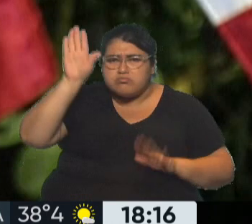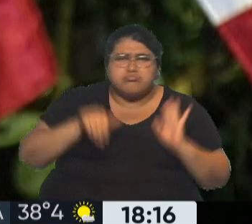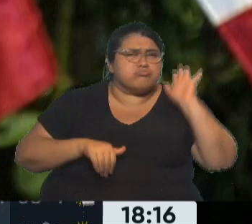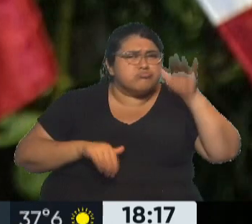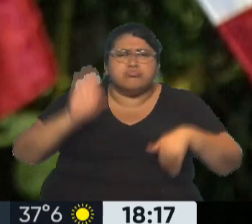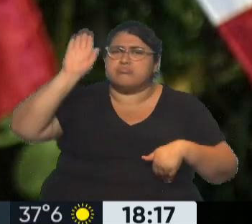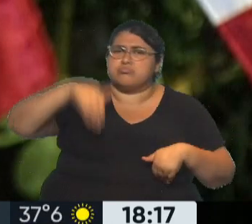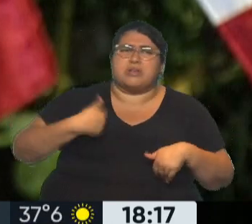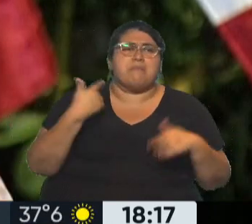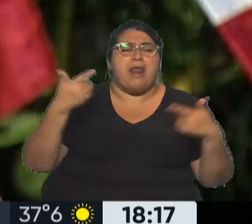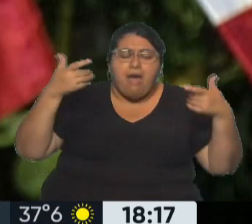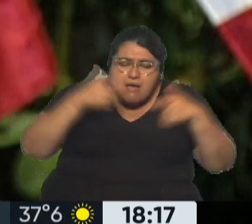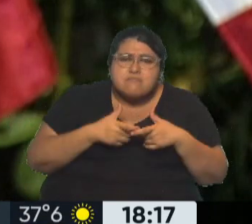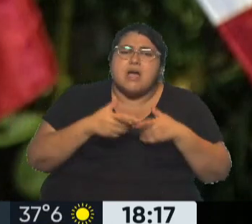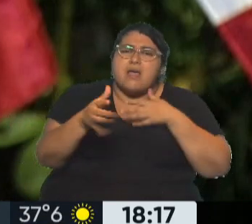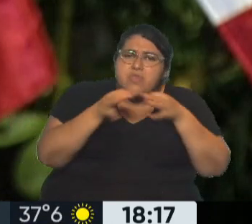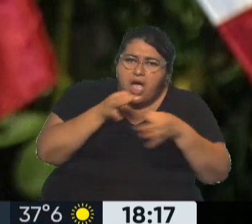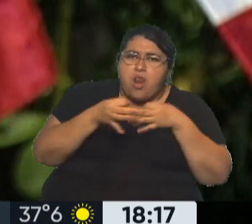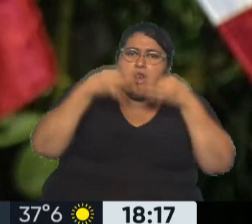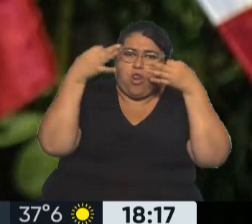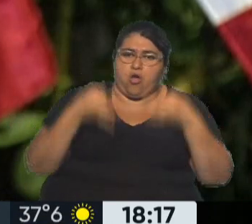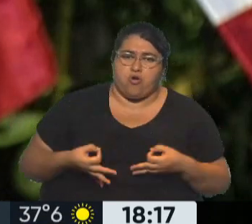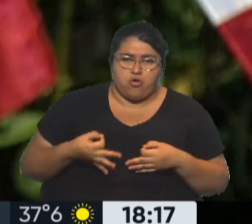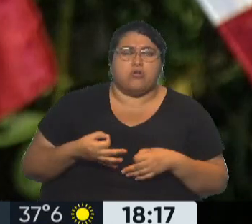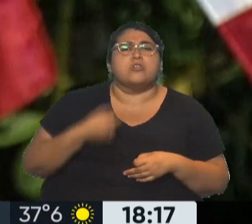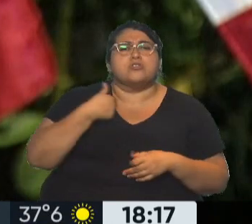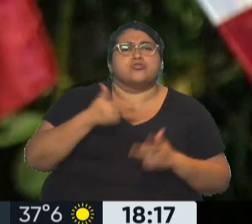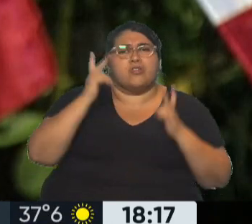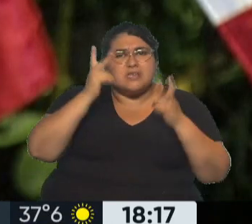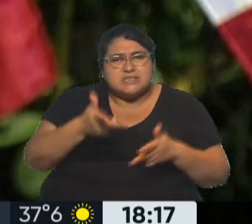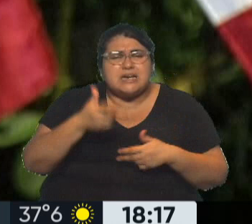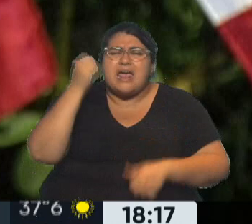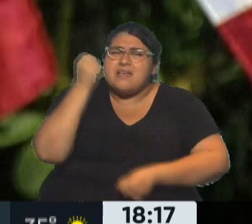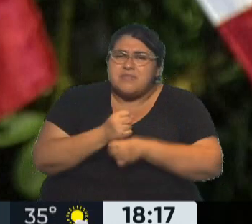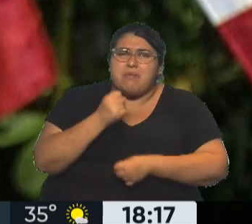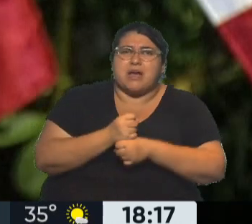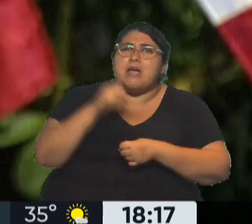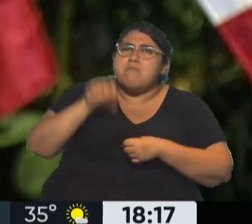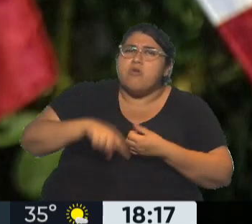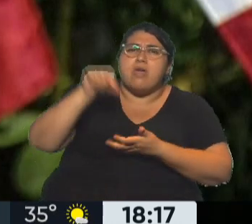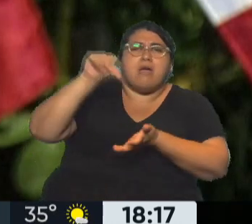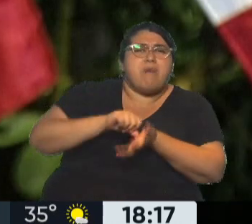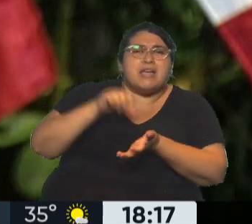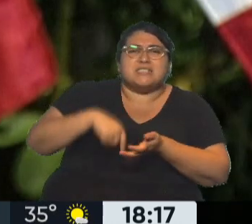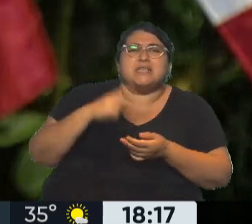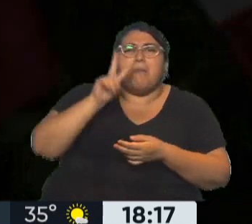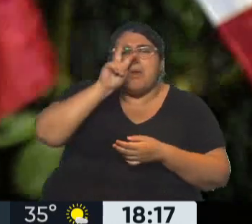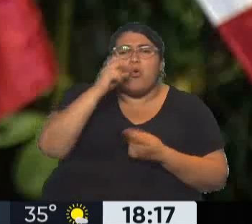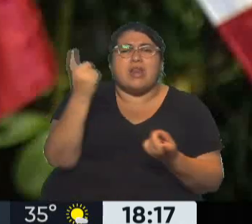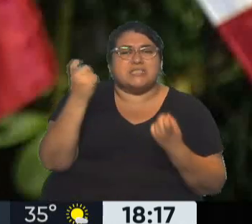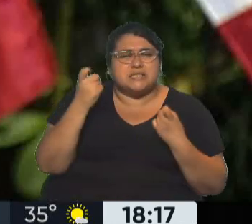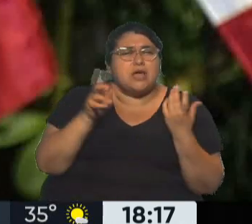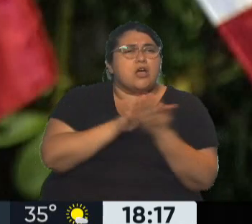a cansar de decirles, trabajemos en la mirada que el país necesita, la solución de